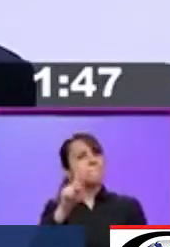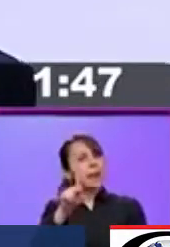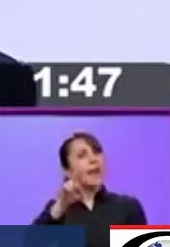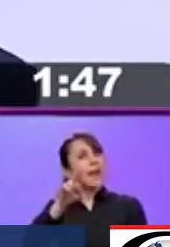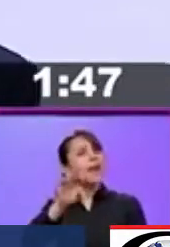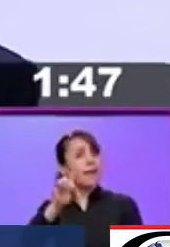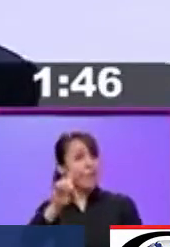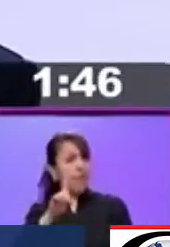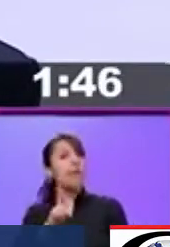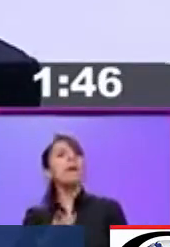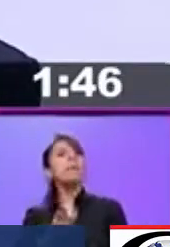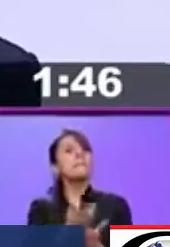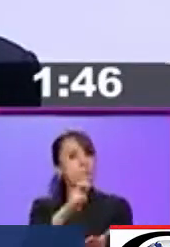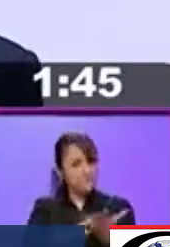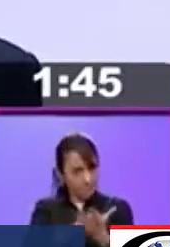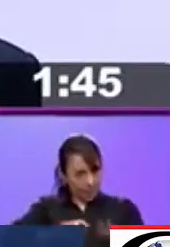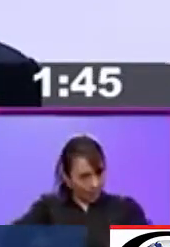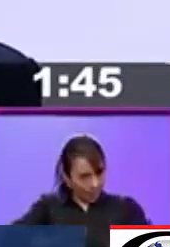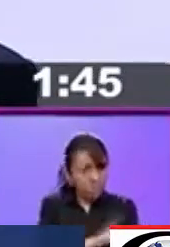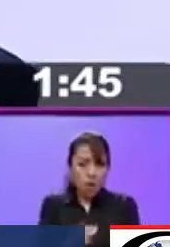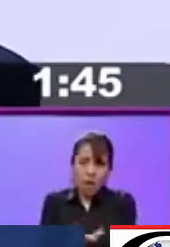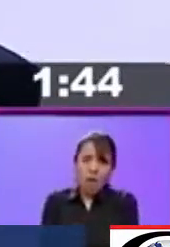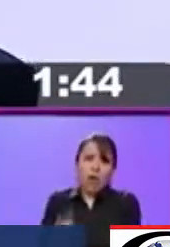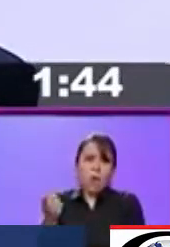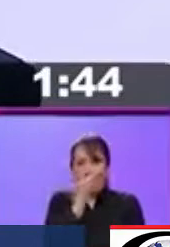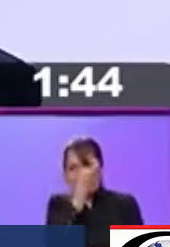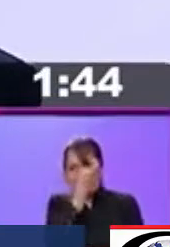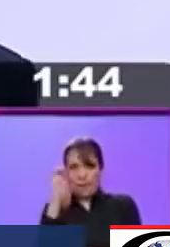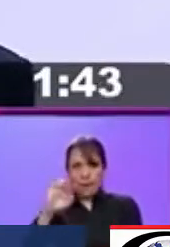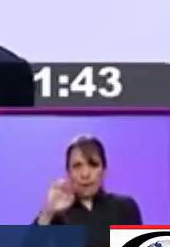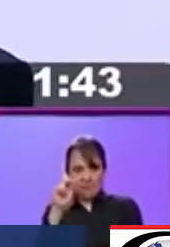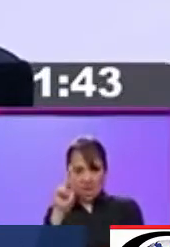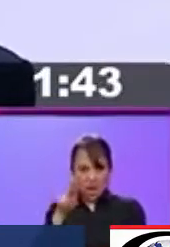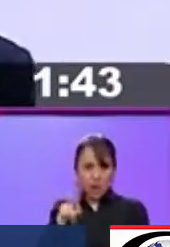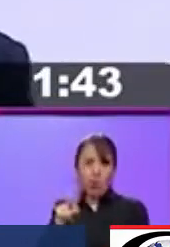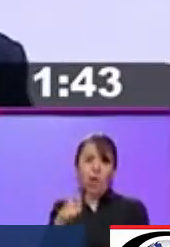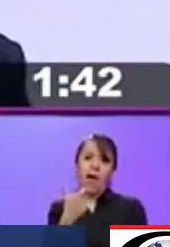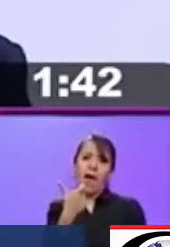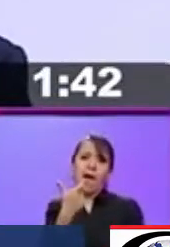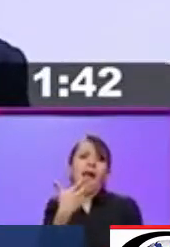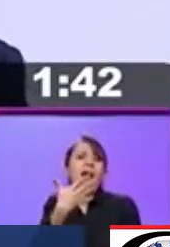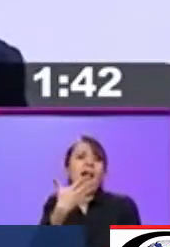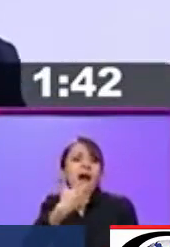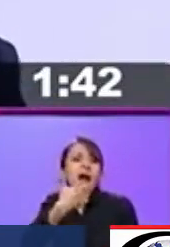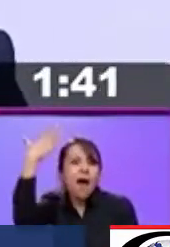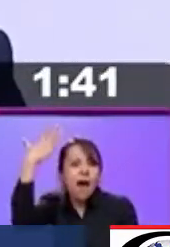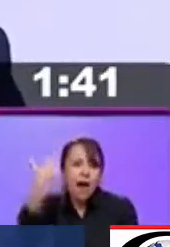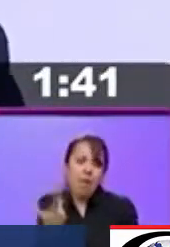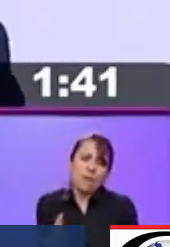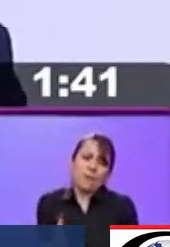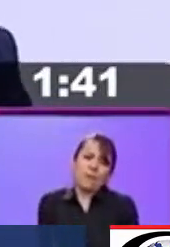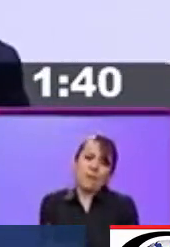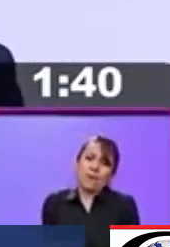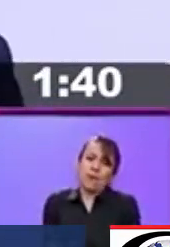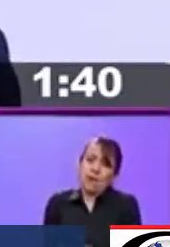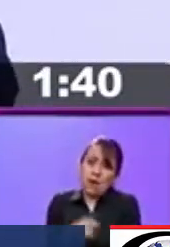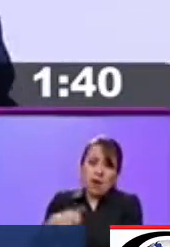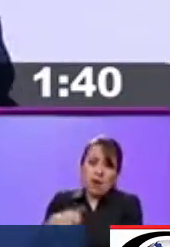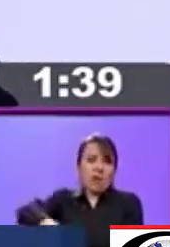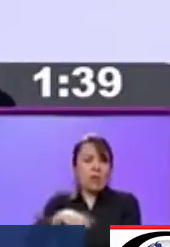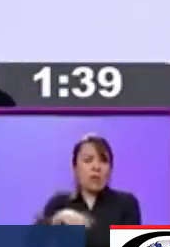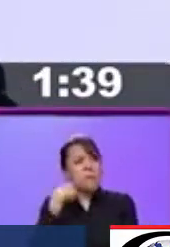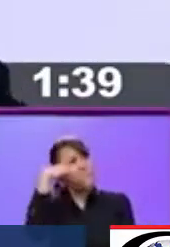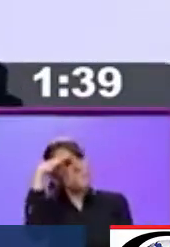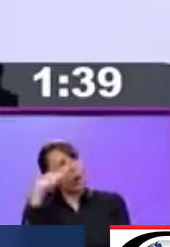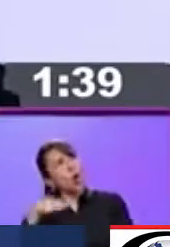y por nosotros sí está empezando a ver está empezando a visualizarnos como una opción, ¿no? Yo ya fui presidente